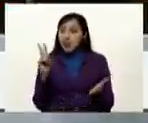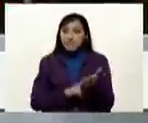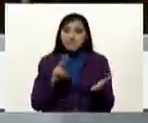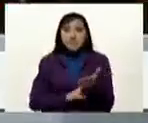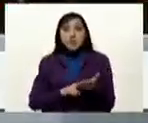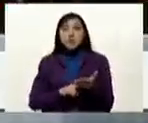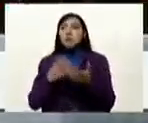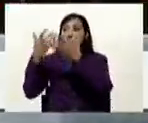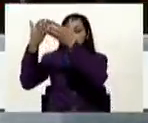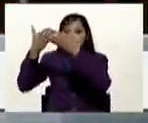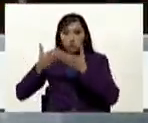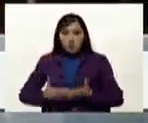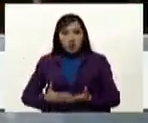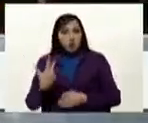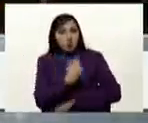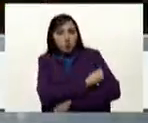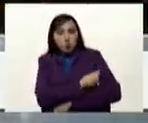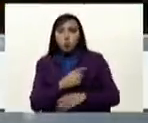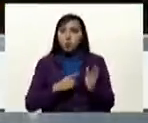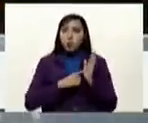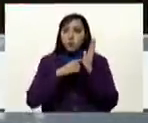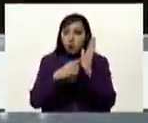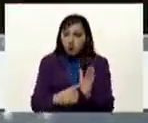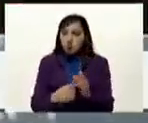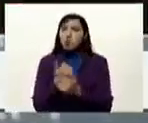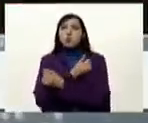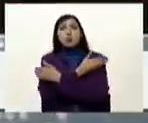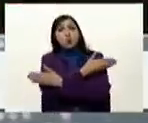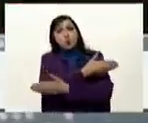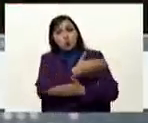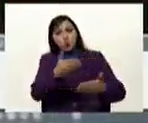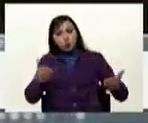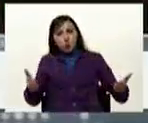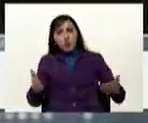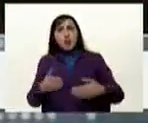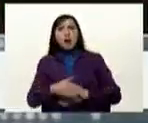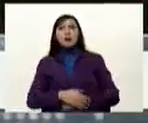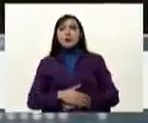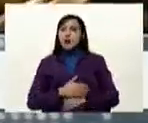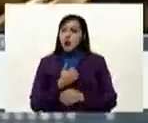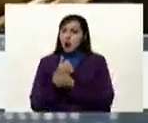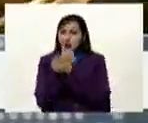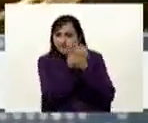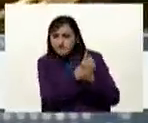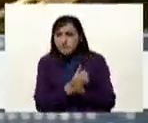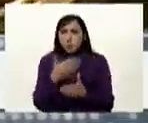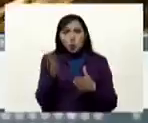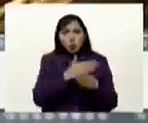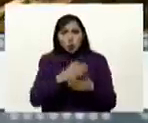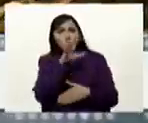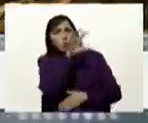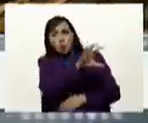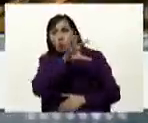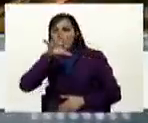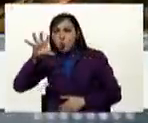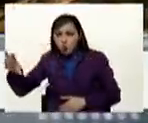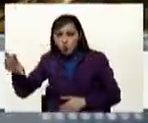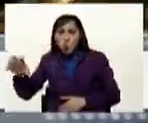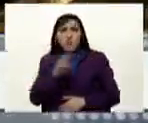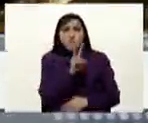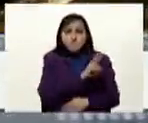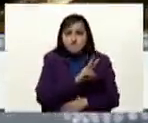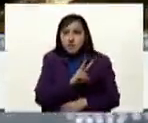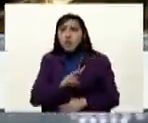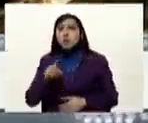Verdaderamente, esto es demostración de la solidaridad, del amor compartido entre los pueblos de Cuba